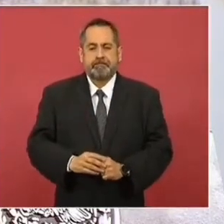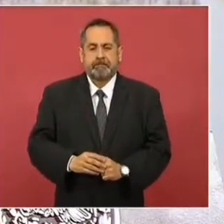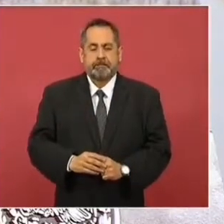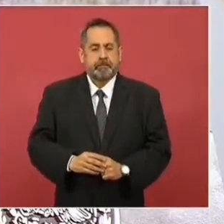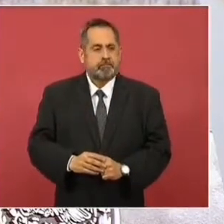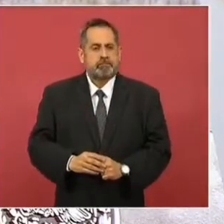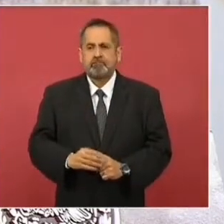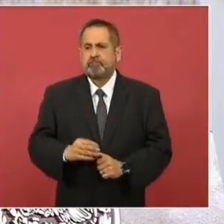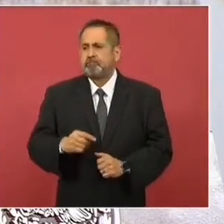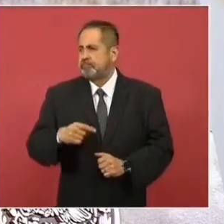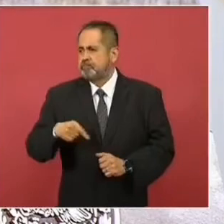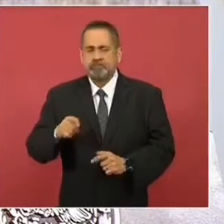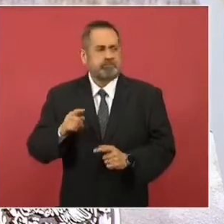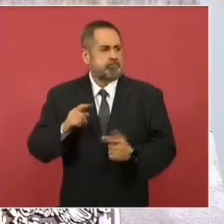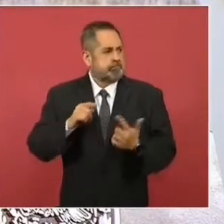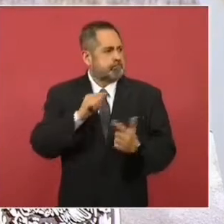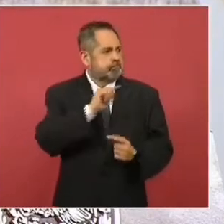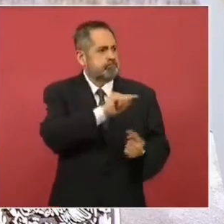condiciones